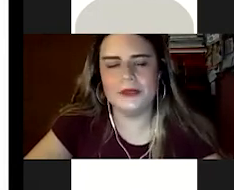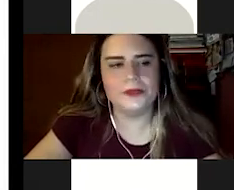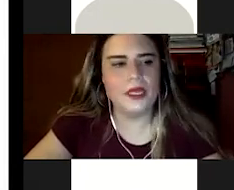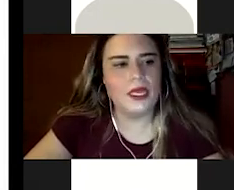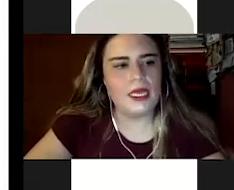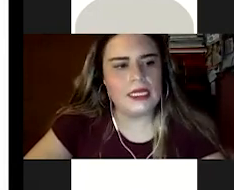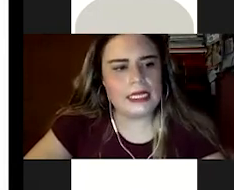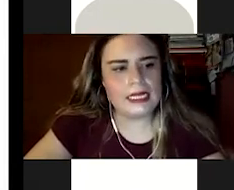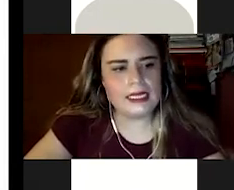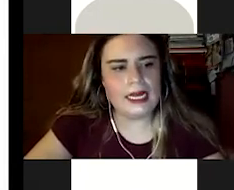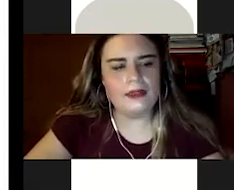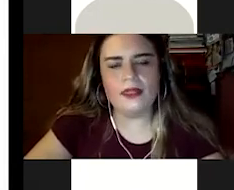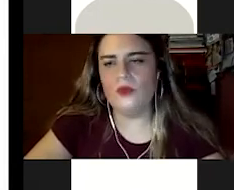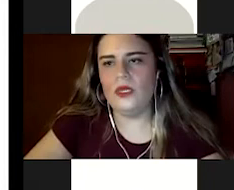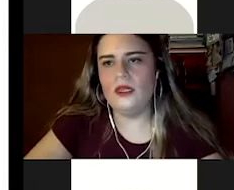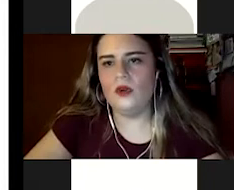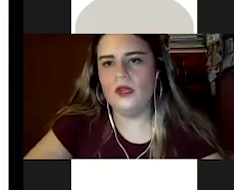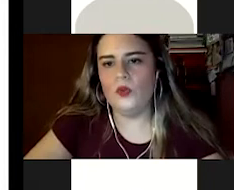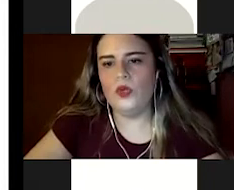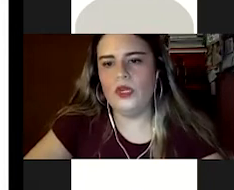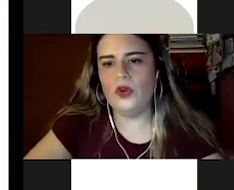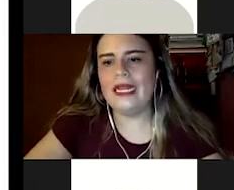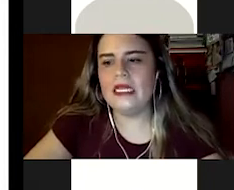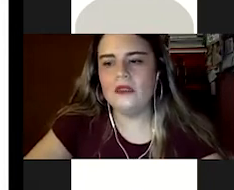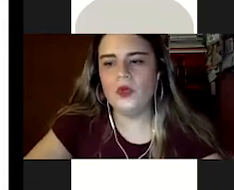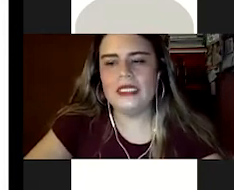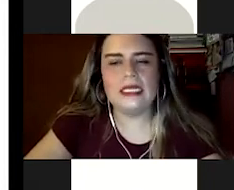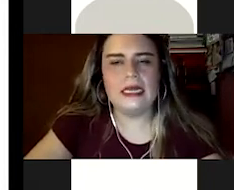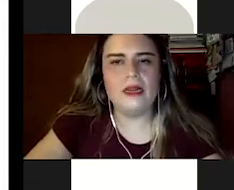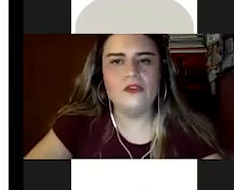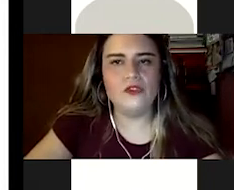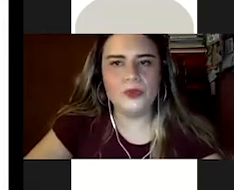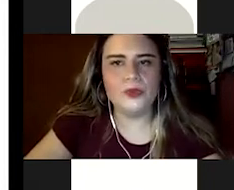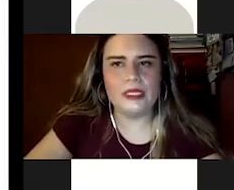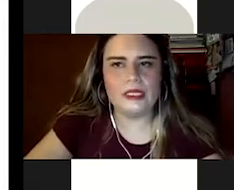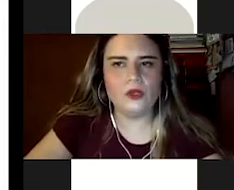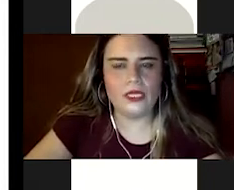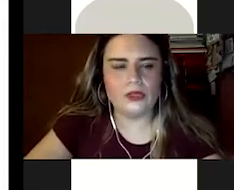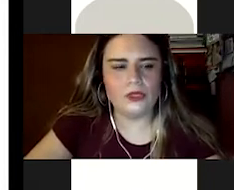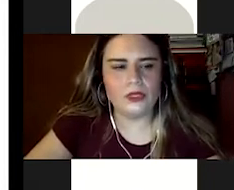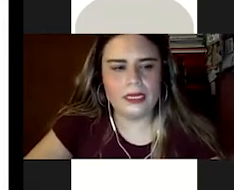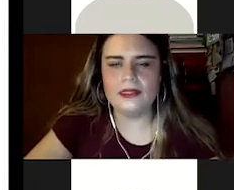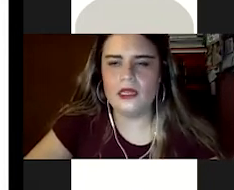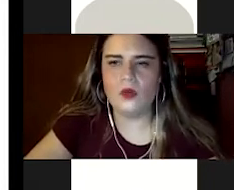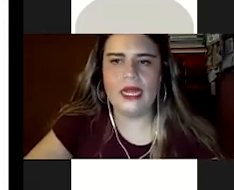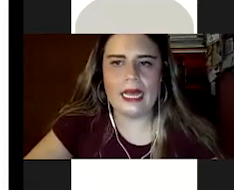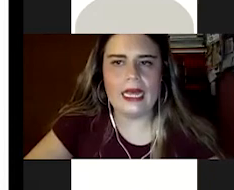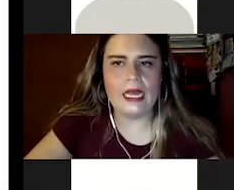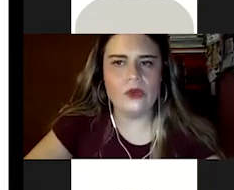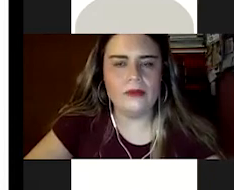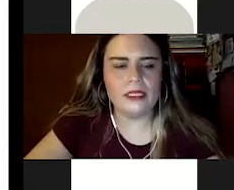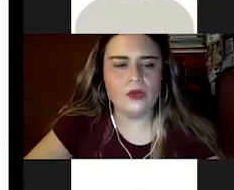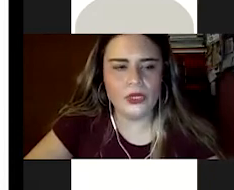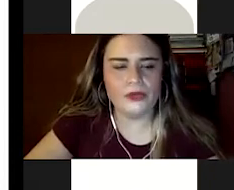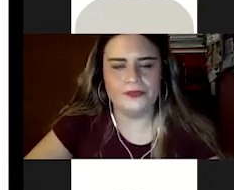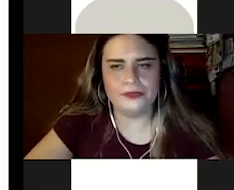Unidas. Se hace ante un organismo que se llama el Foro Político de Alto Nivel, que se reúne cada año